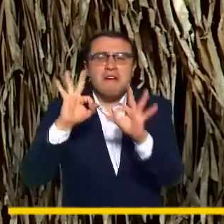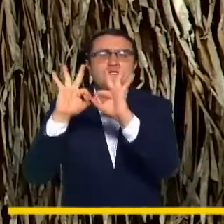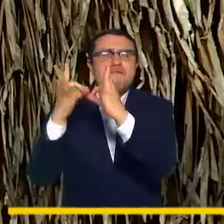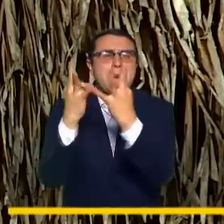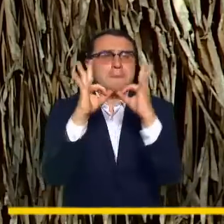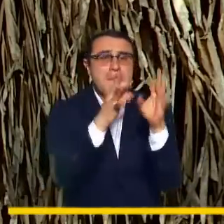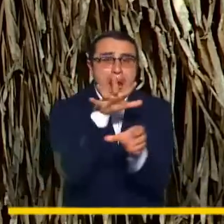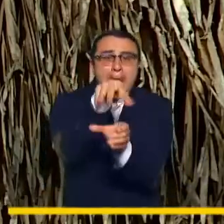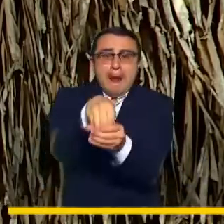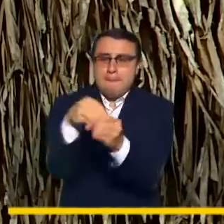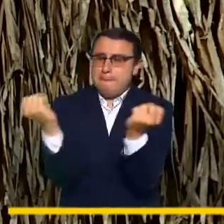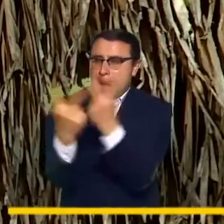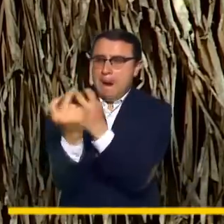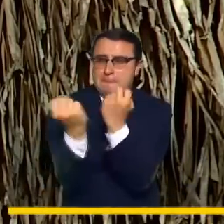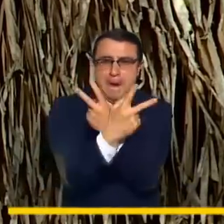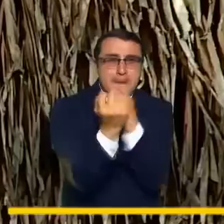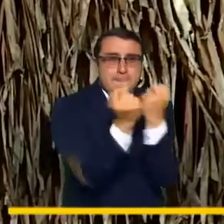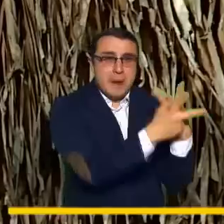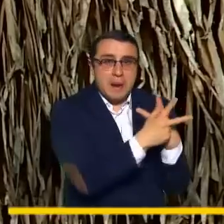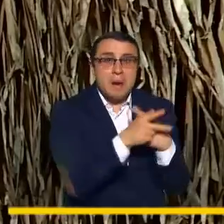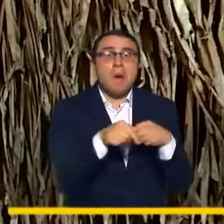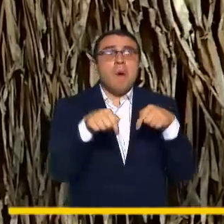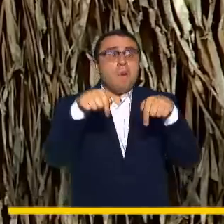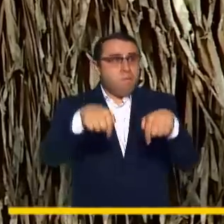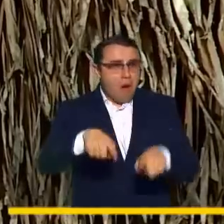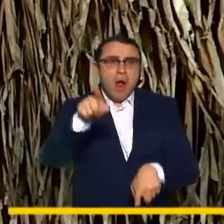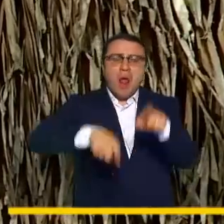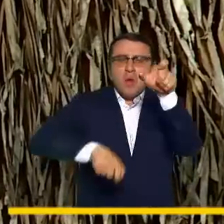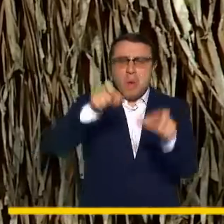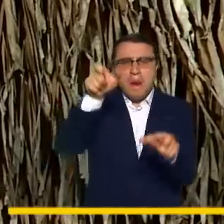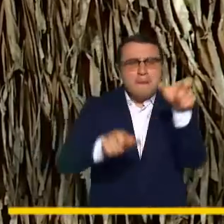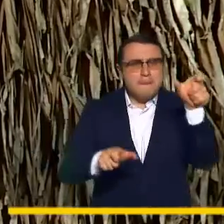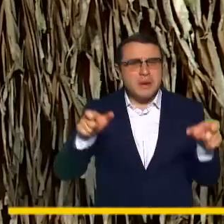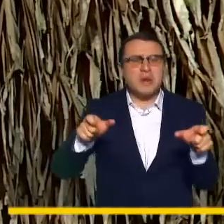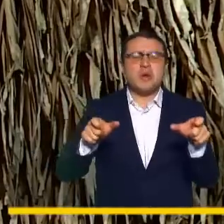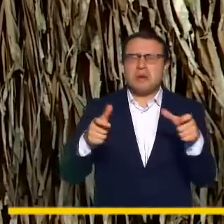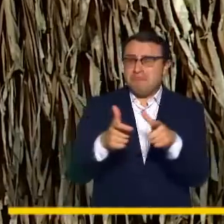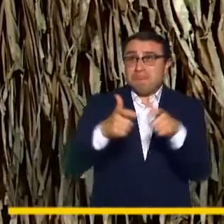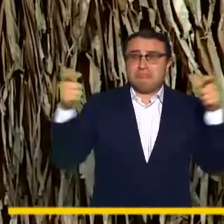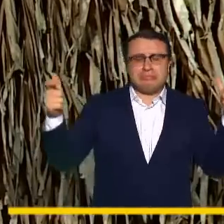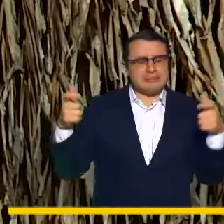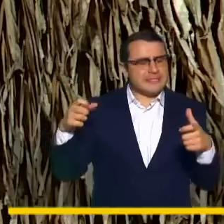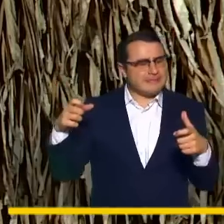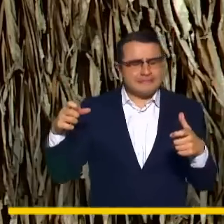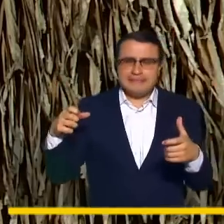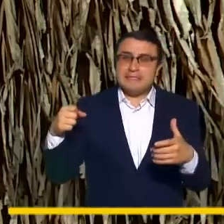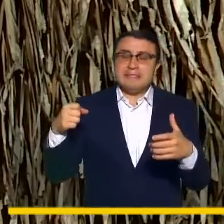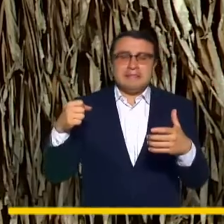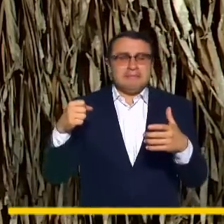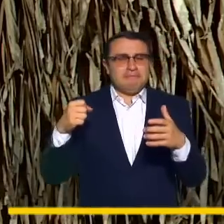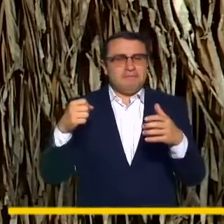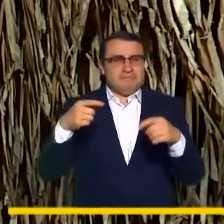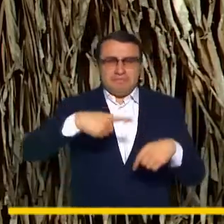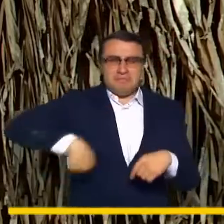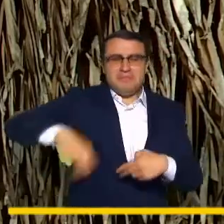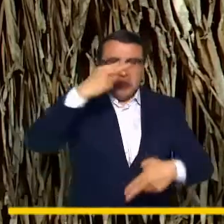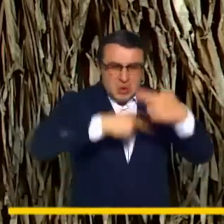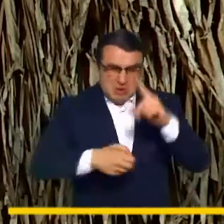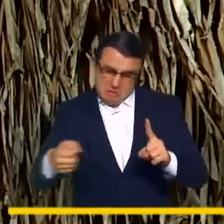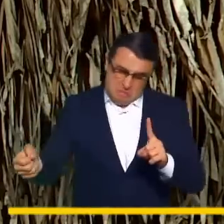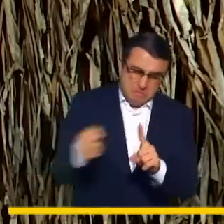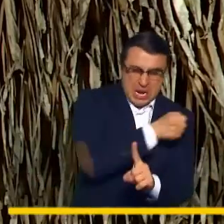en violencia interna y a que algunos individuos, muchos desgraciadamente, golpeen y violen a sus